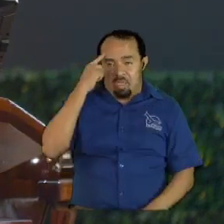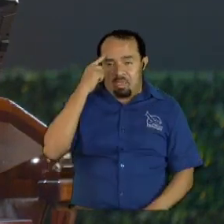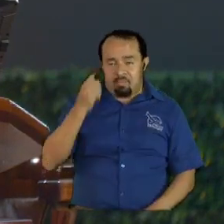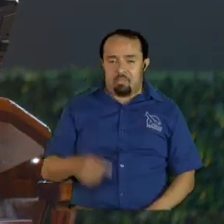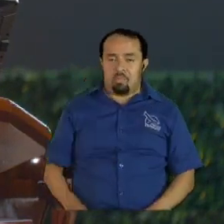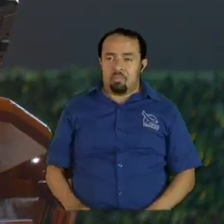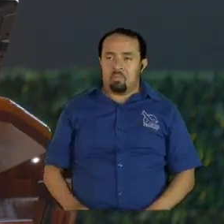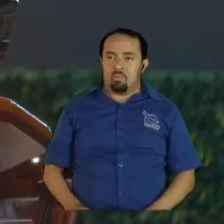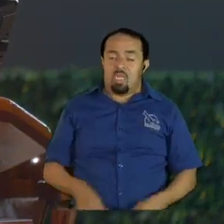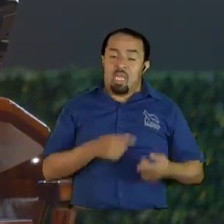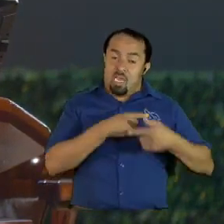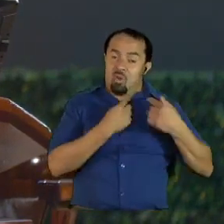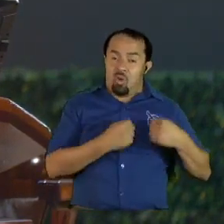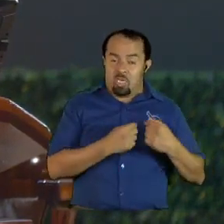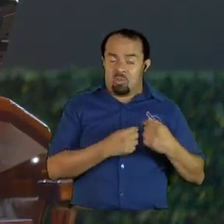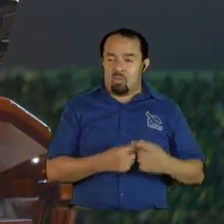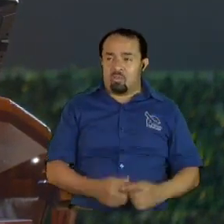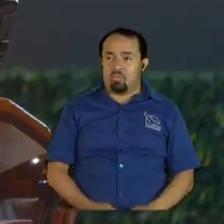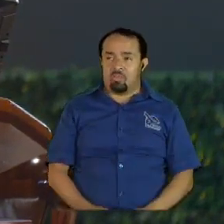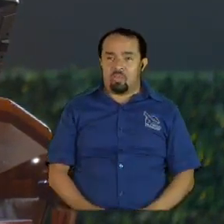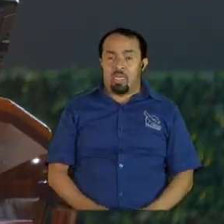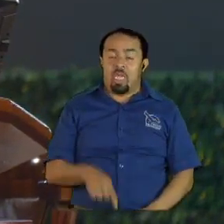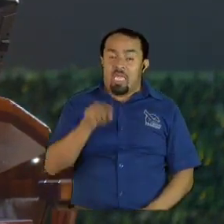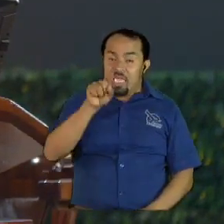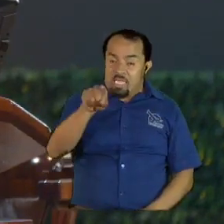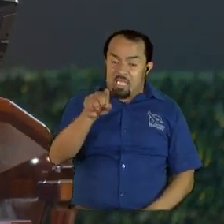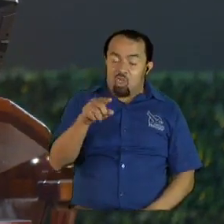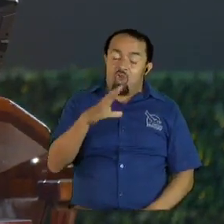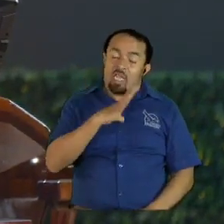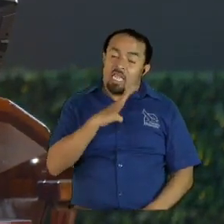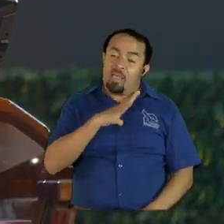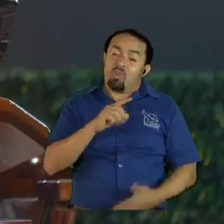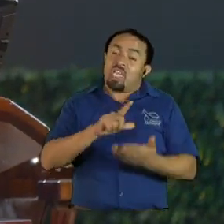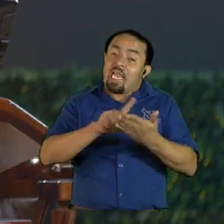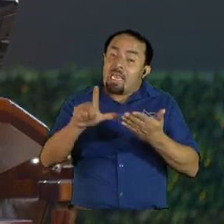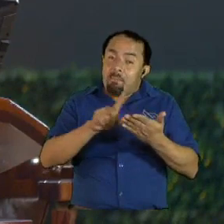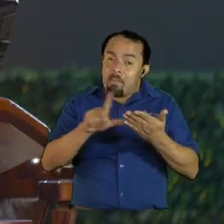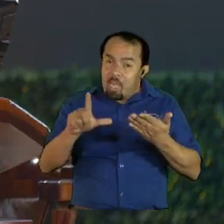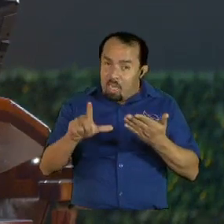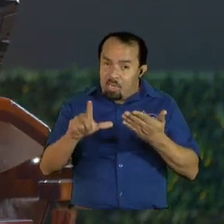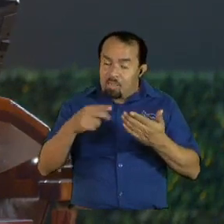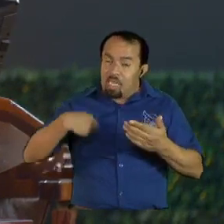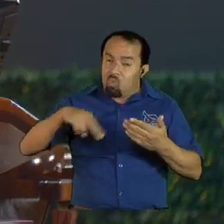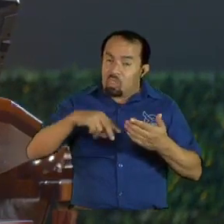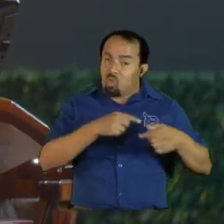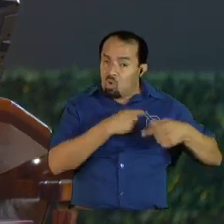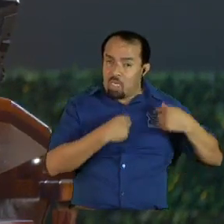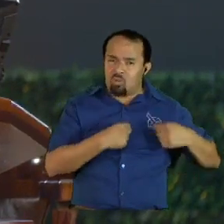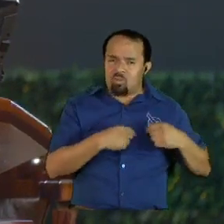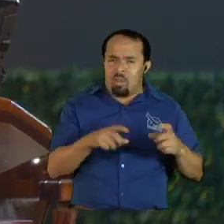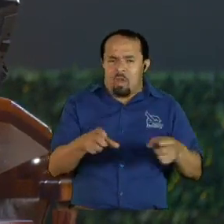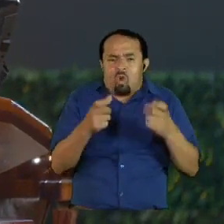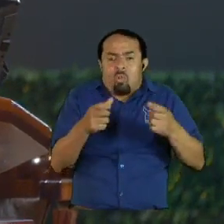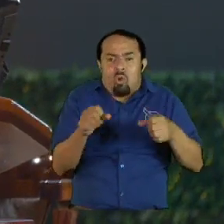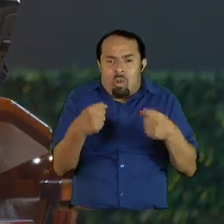En el corazón. Y eso es lo que tenemos que purificar. Pero ¿cómo lo vamos a hacer?